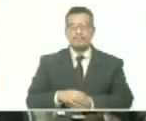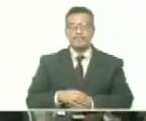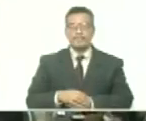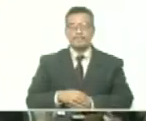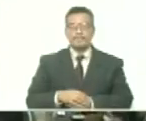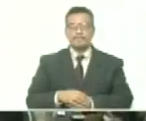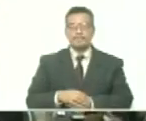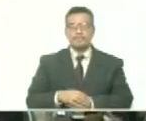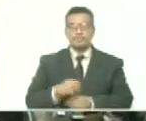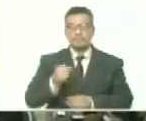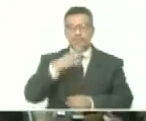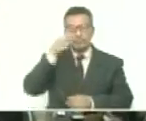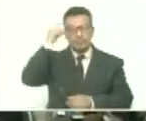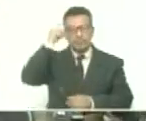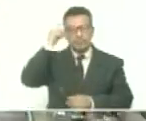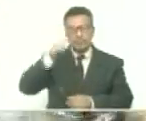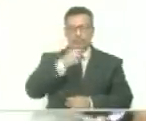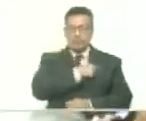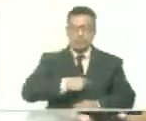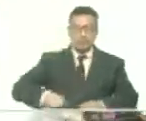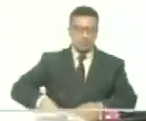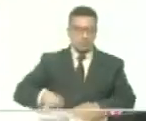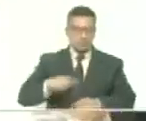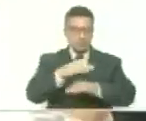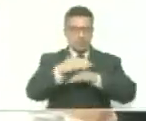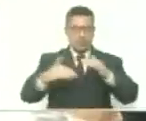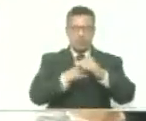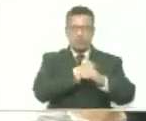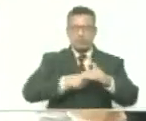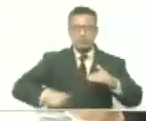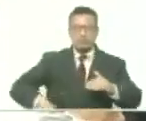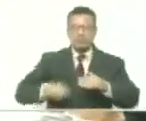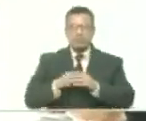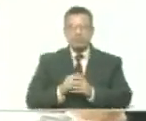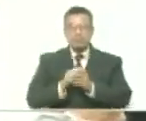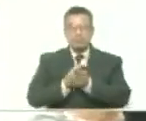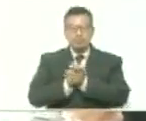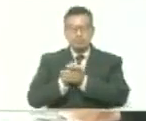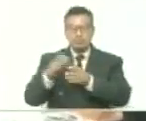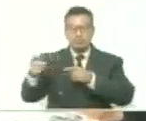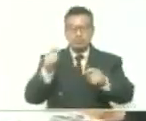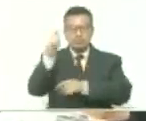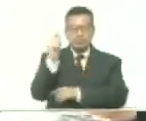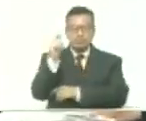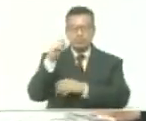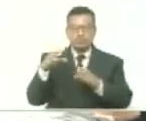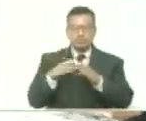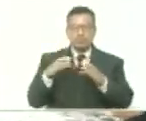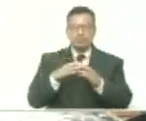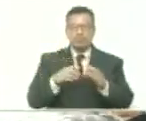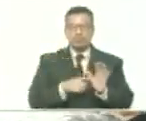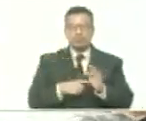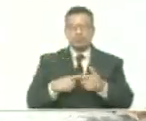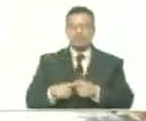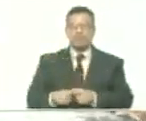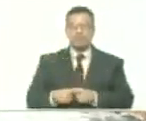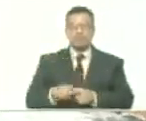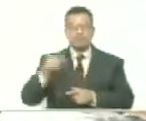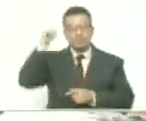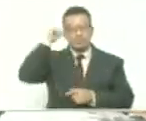Buenos días. Presidente, vicepresidenta, compañeros diputados, diputadas.